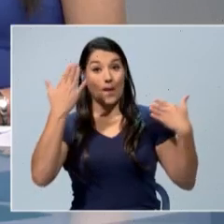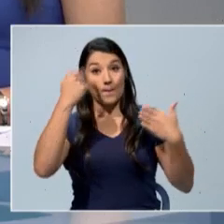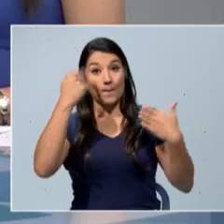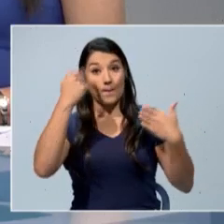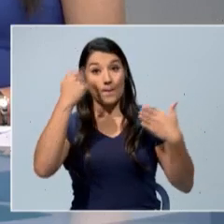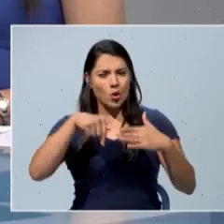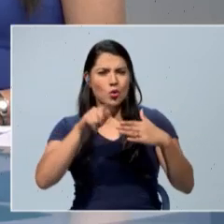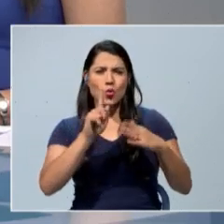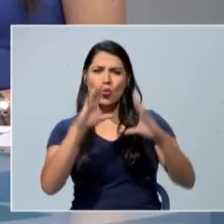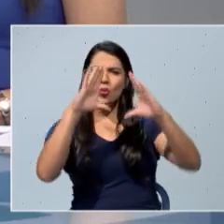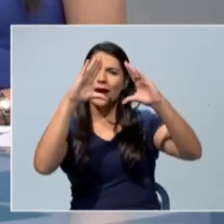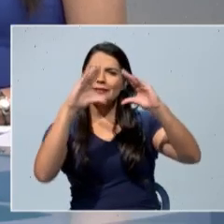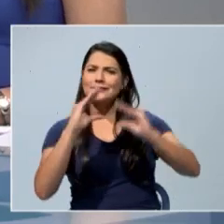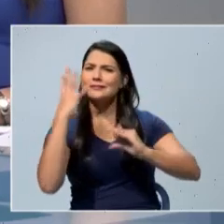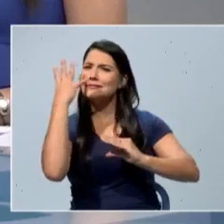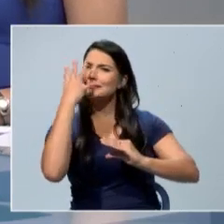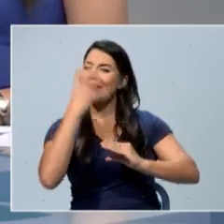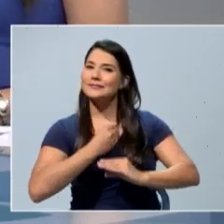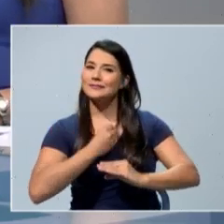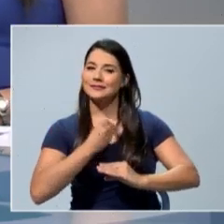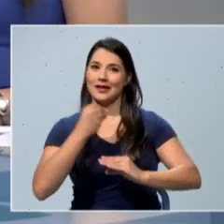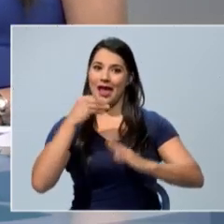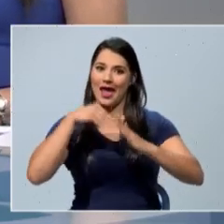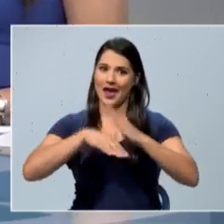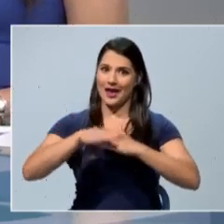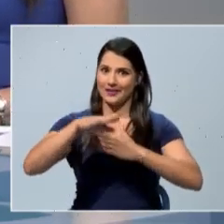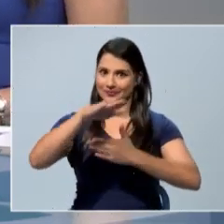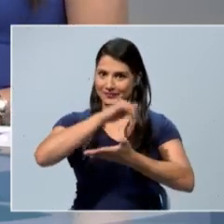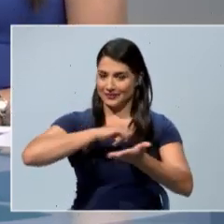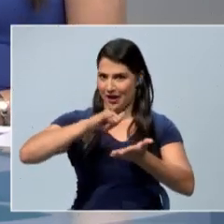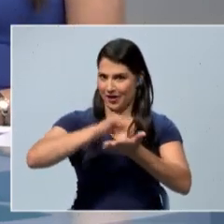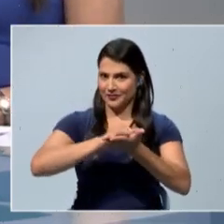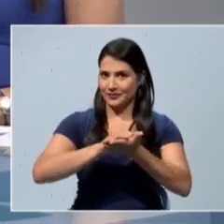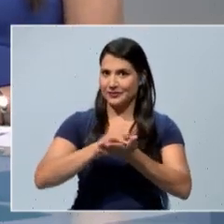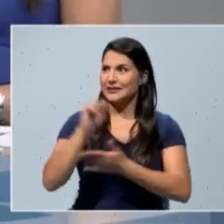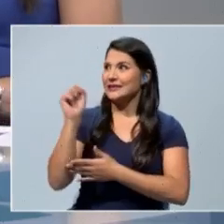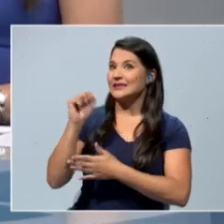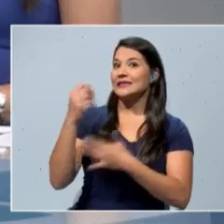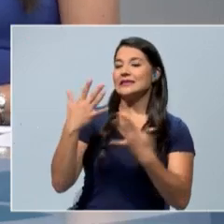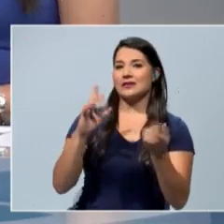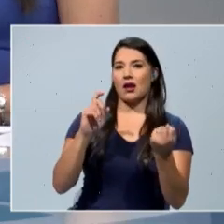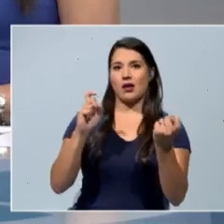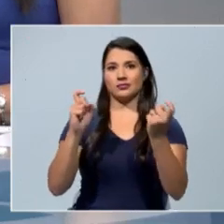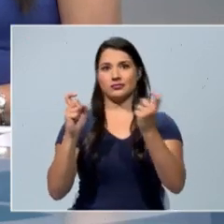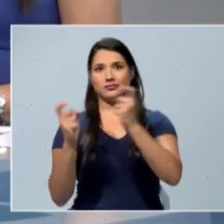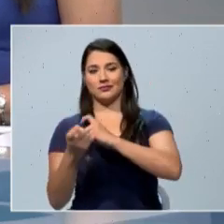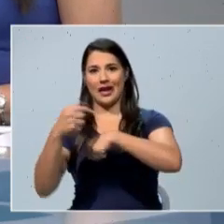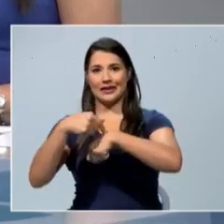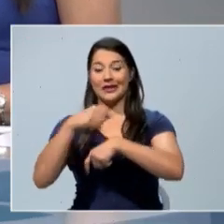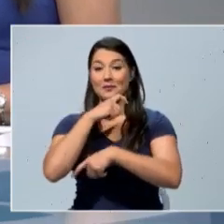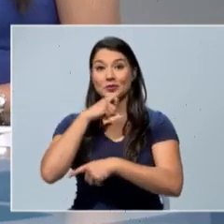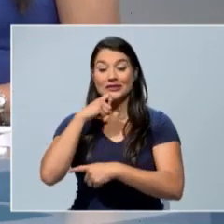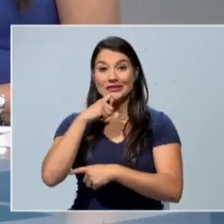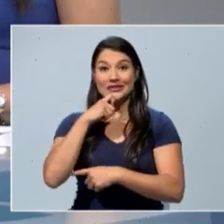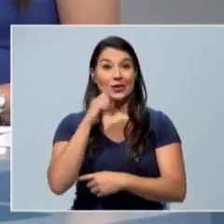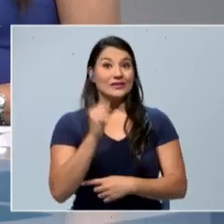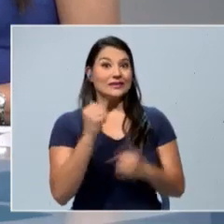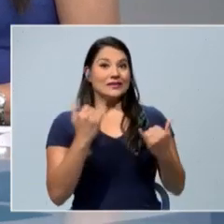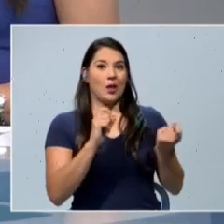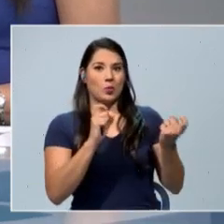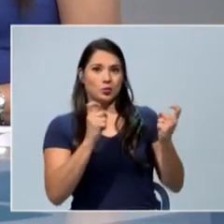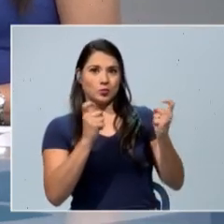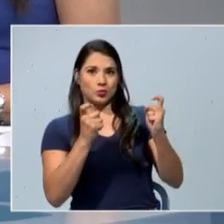tarde espectacular en el Valle Central, por lo menos. Símbolo de la transición ya a lo que es la época seca. Vamos